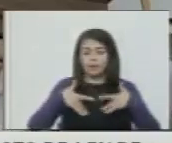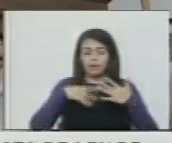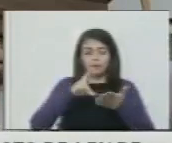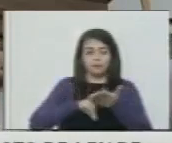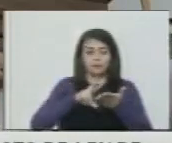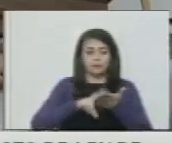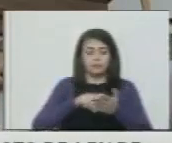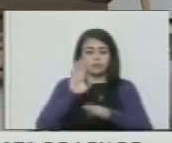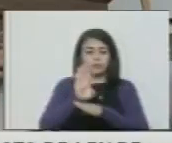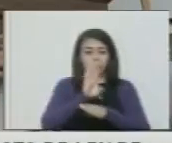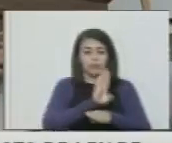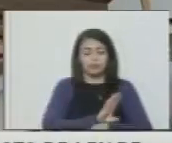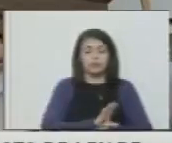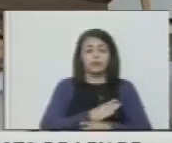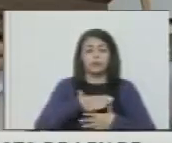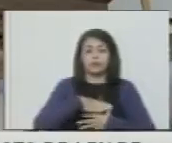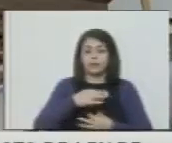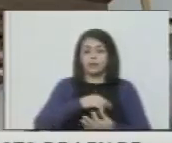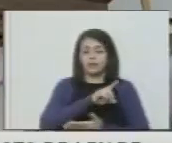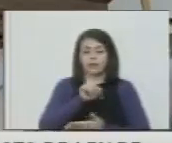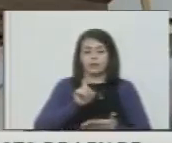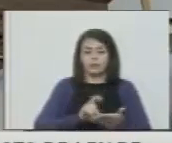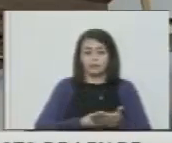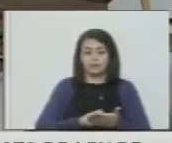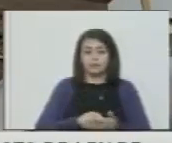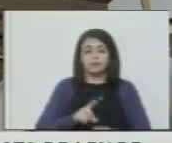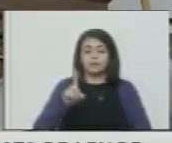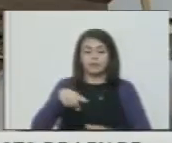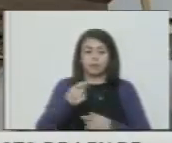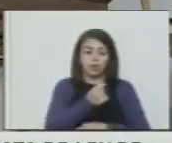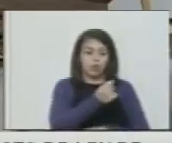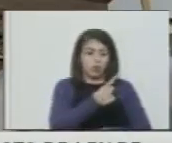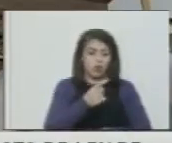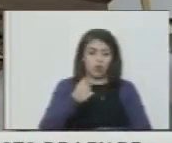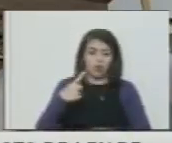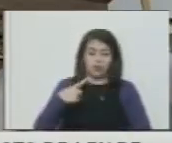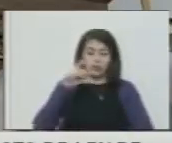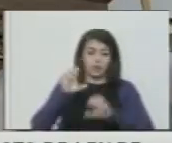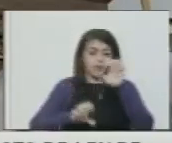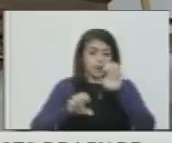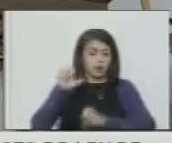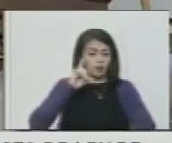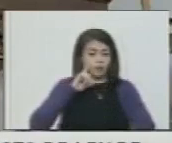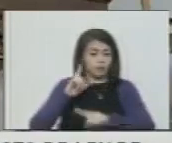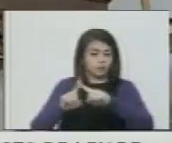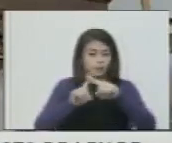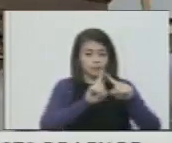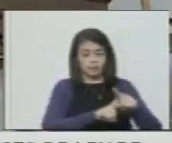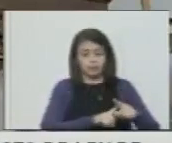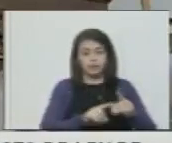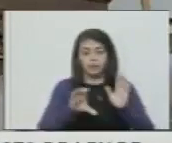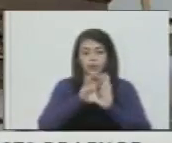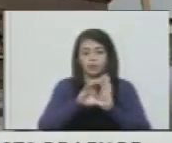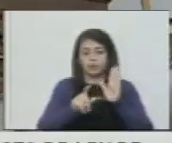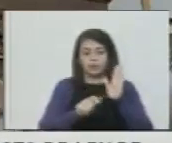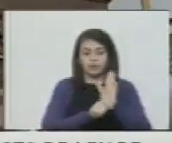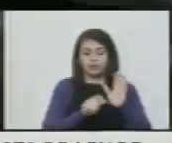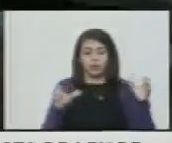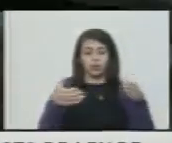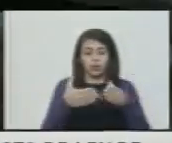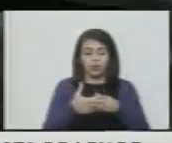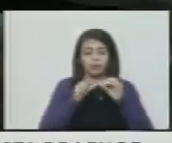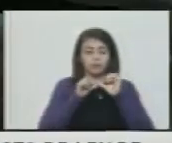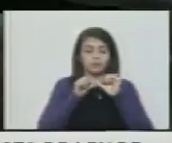actividad aseguradora y la protección del interés general tutelado. 11. revisar y determinar la